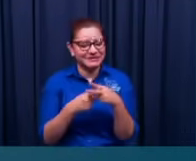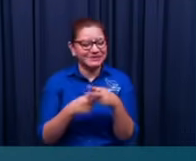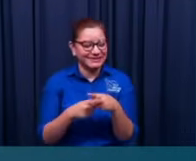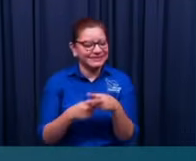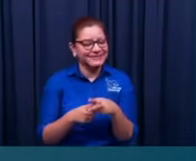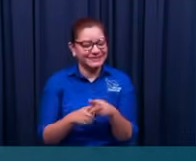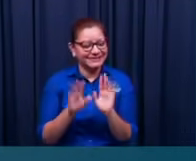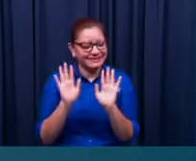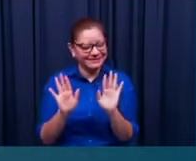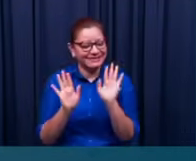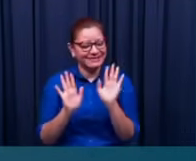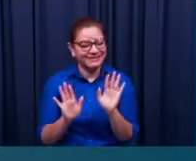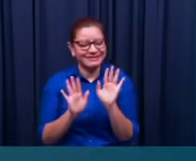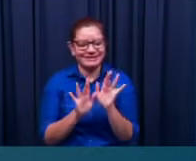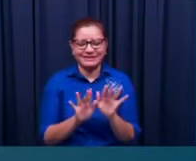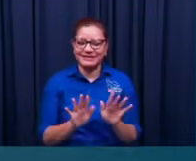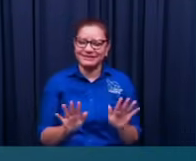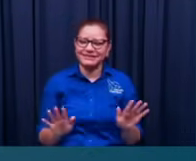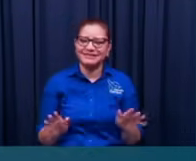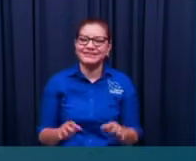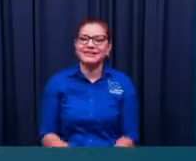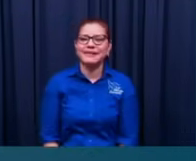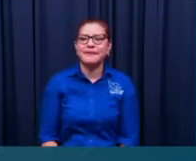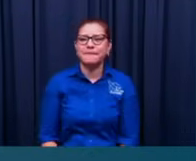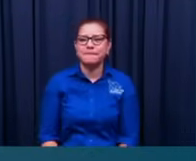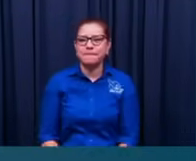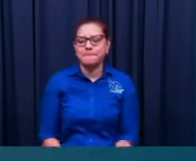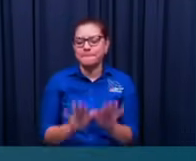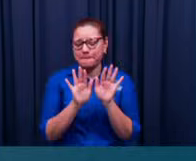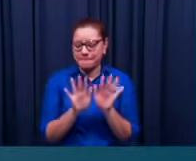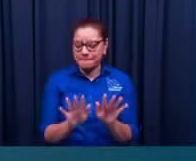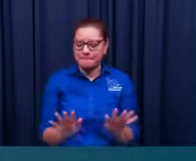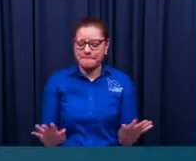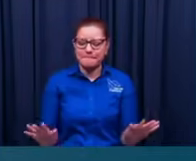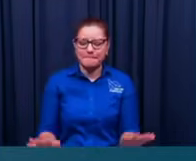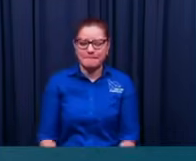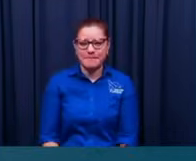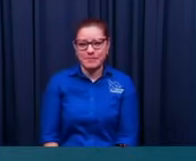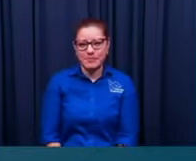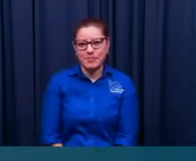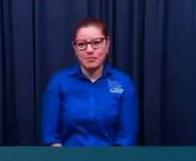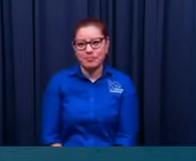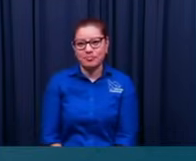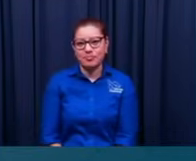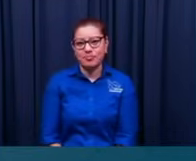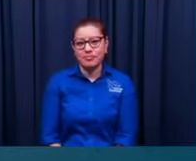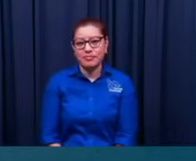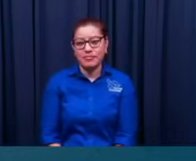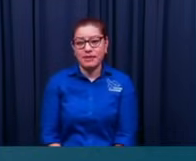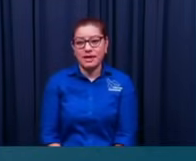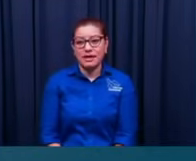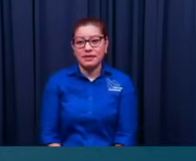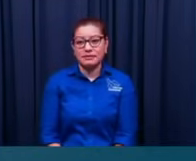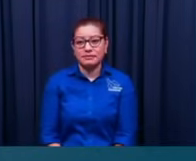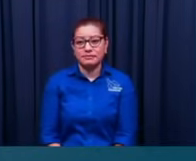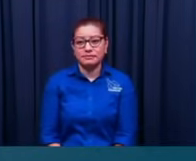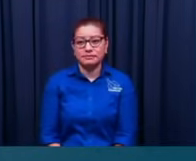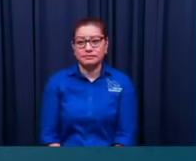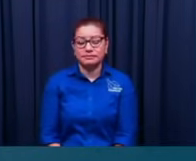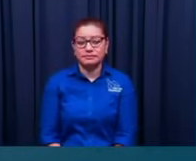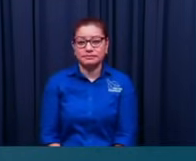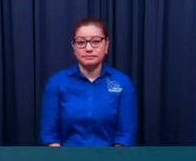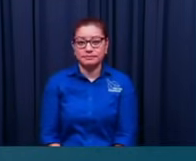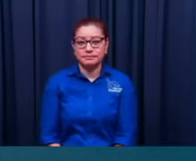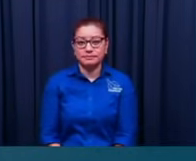como más de media hora, pues tranquilos, tranquilos, tranquilos. Pero yo le